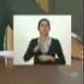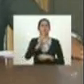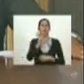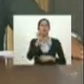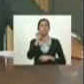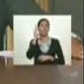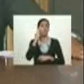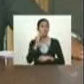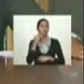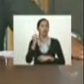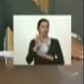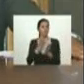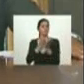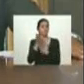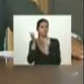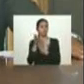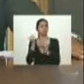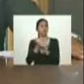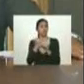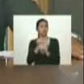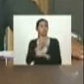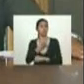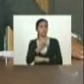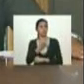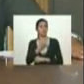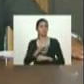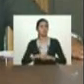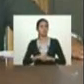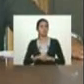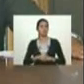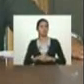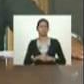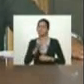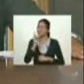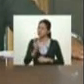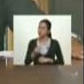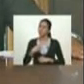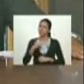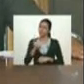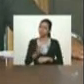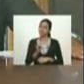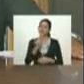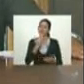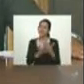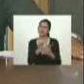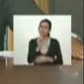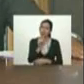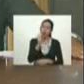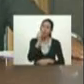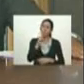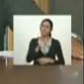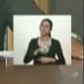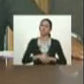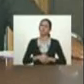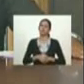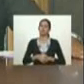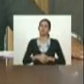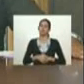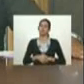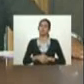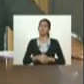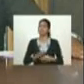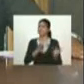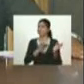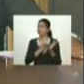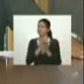hombre de experiencia Leal trabajador al cual le tengo que agradecer todo el trabajo y la lealtad de estos TR